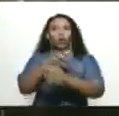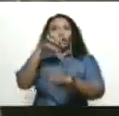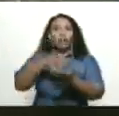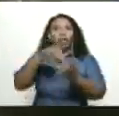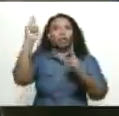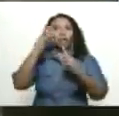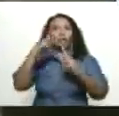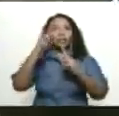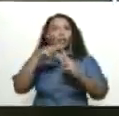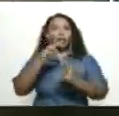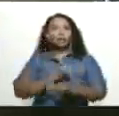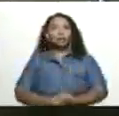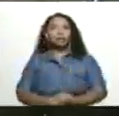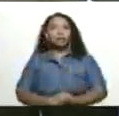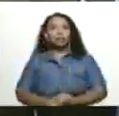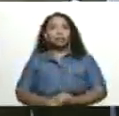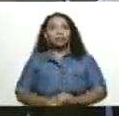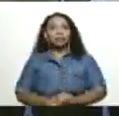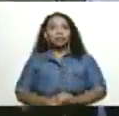estado Táchira.